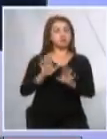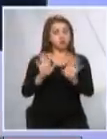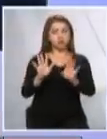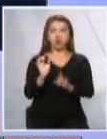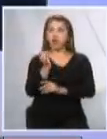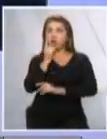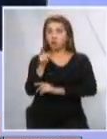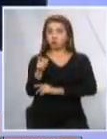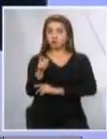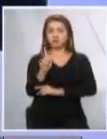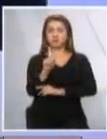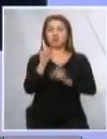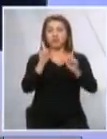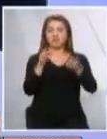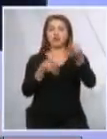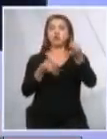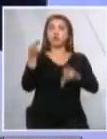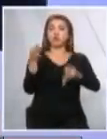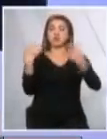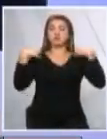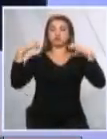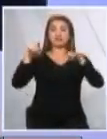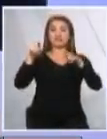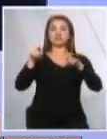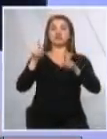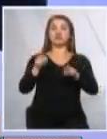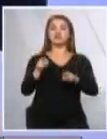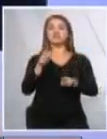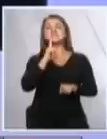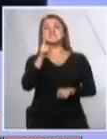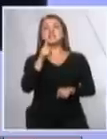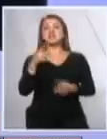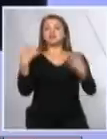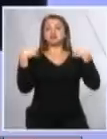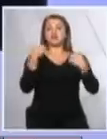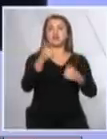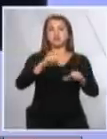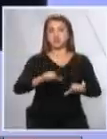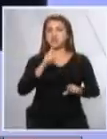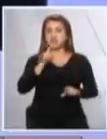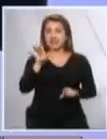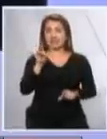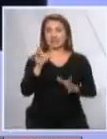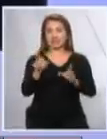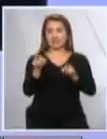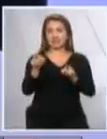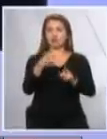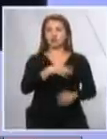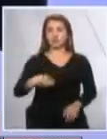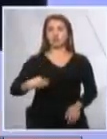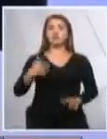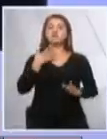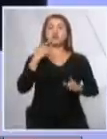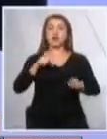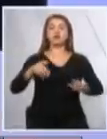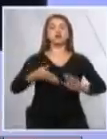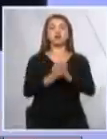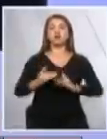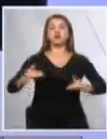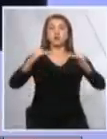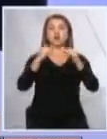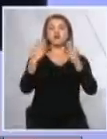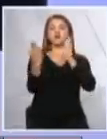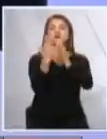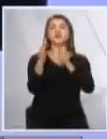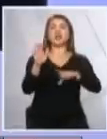acusación. Debe ser la justicia quien determine quién actuó bien y quién actuó mal en cada caso. Porque aquí todos somos iguales ante la